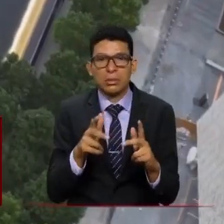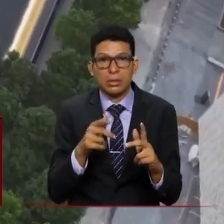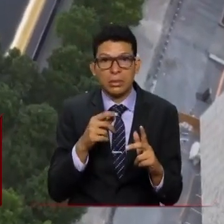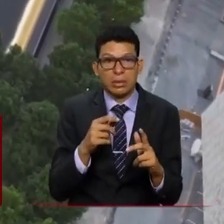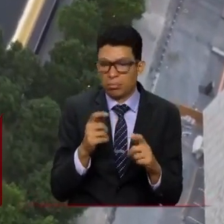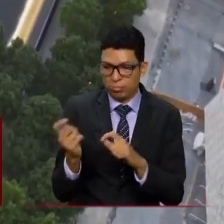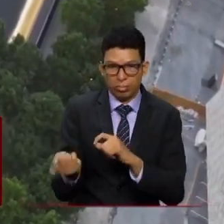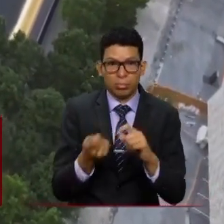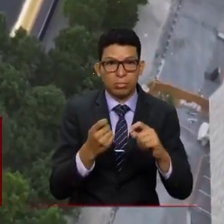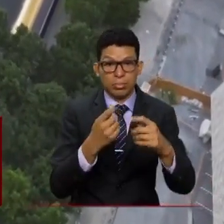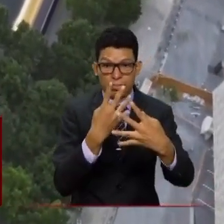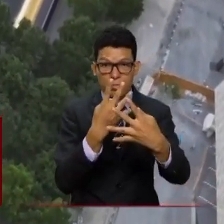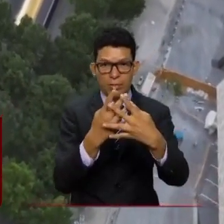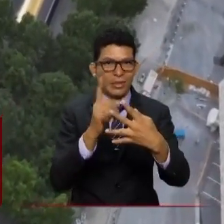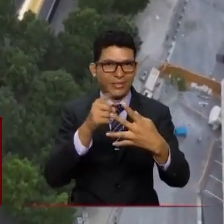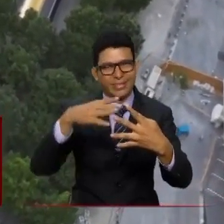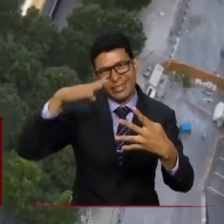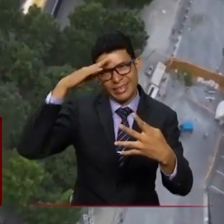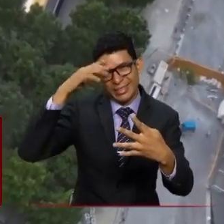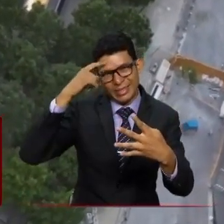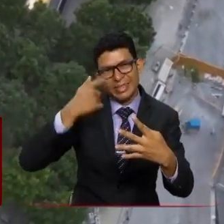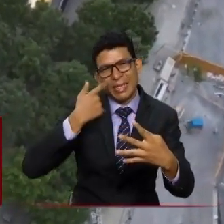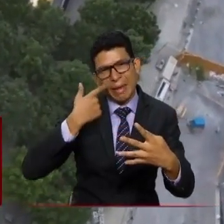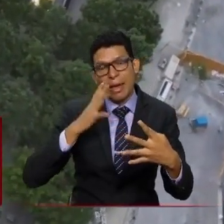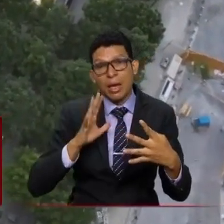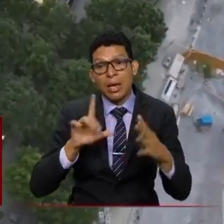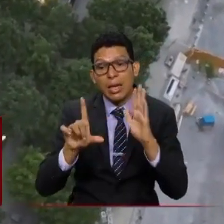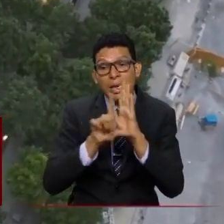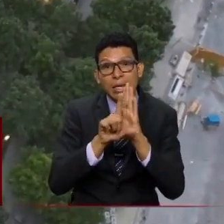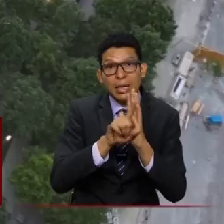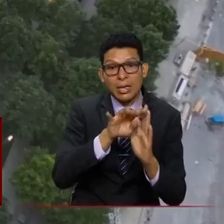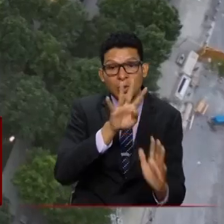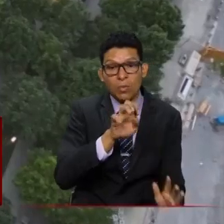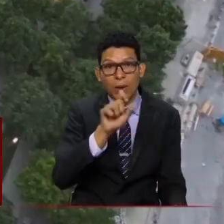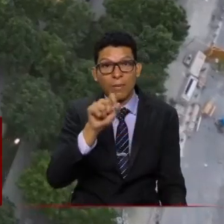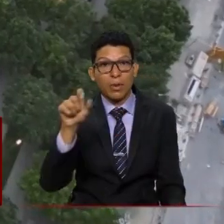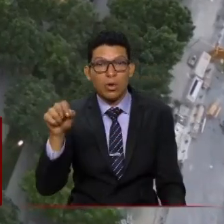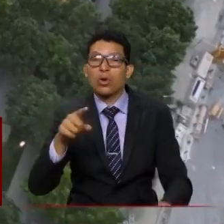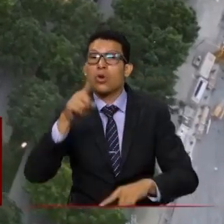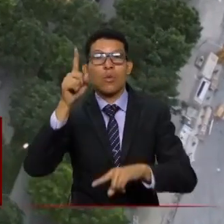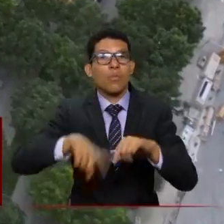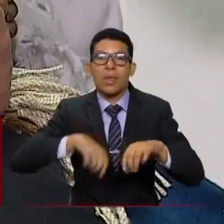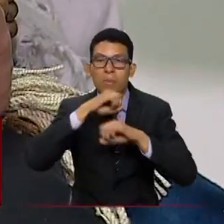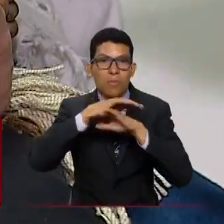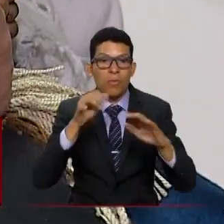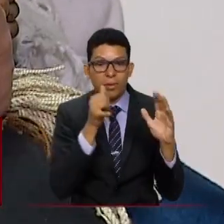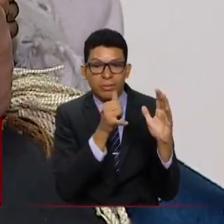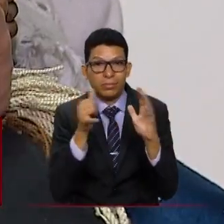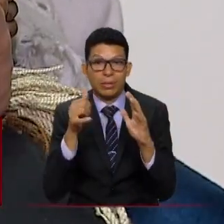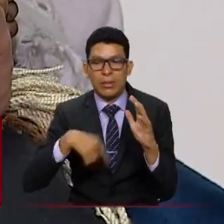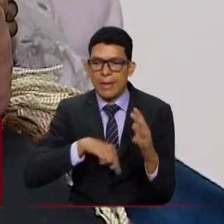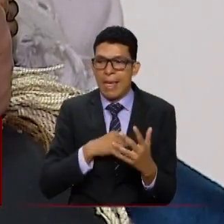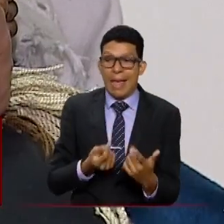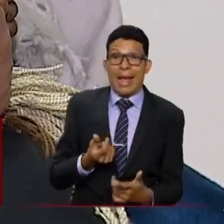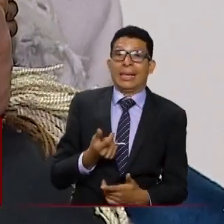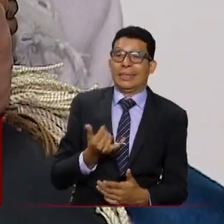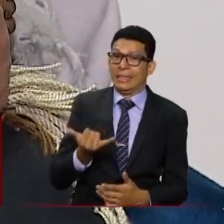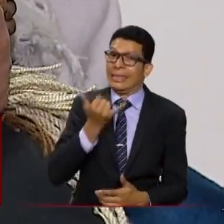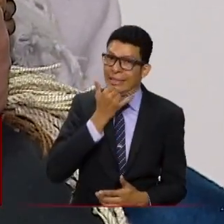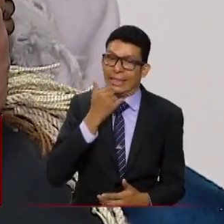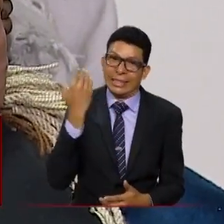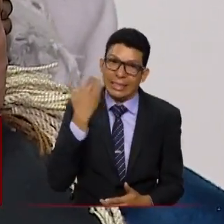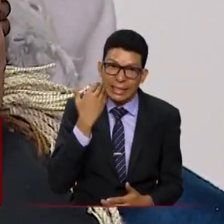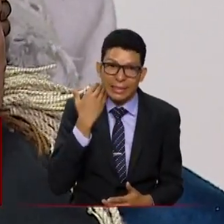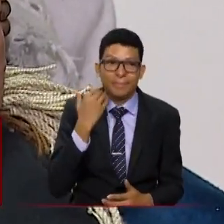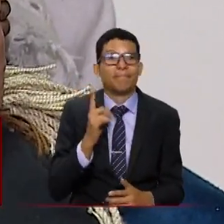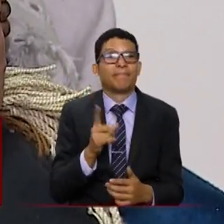a un precinto que es una estación de policía porque de acuerdo a la ley del 911 no se podía grabar en sitios públicos. Situaciones que suceden tras el lente